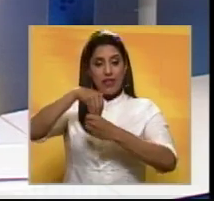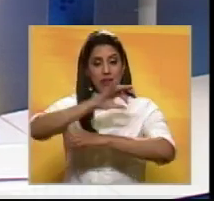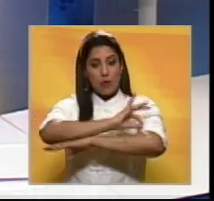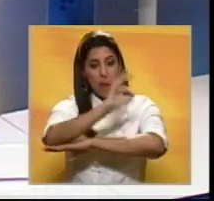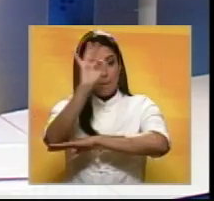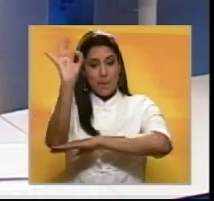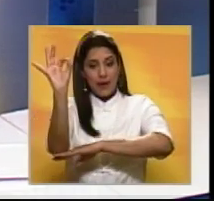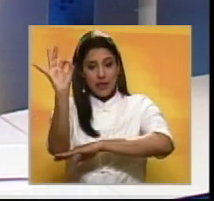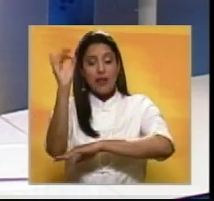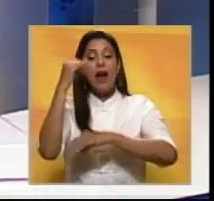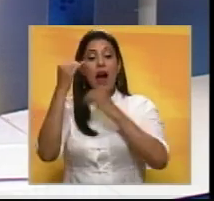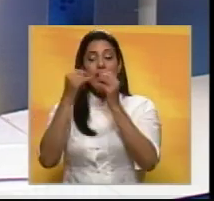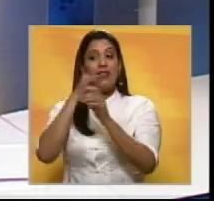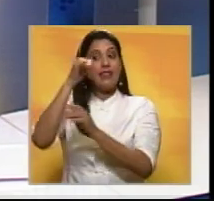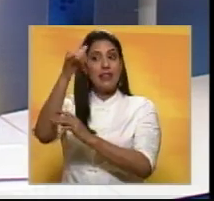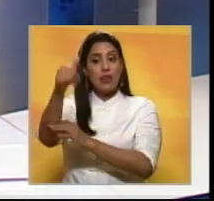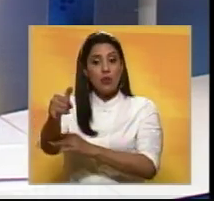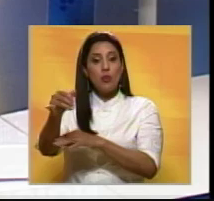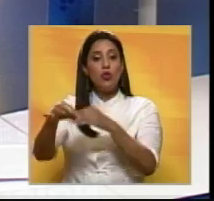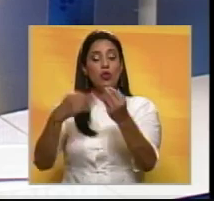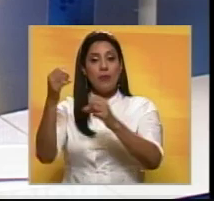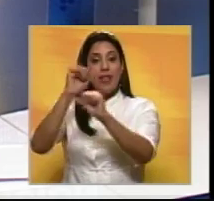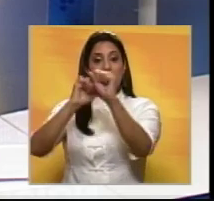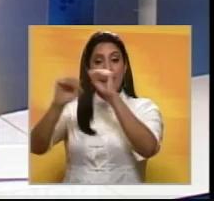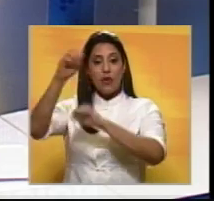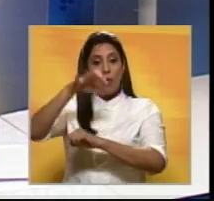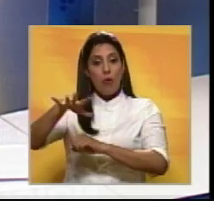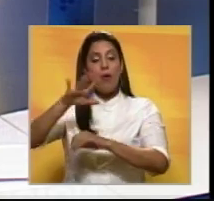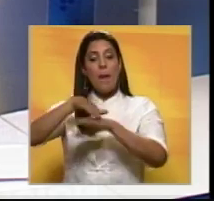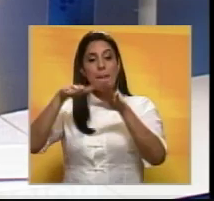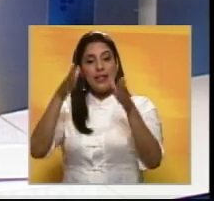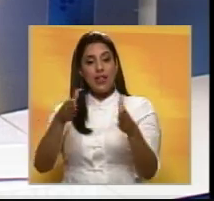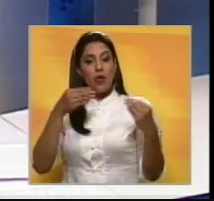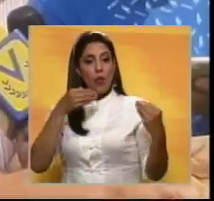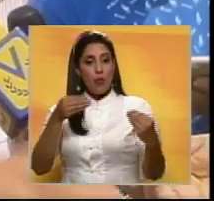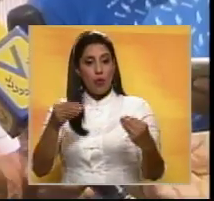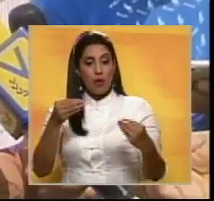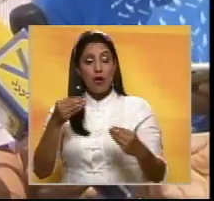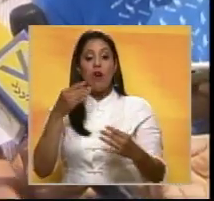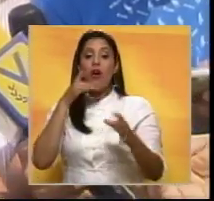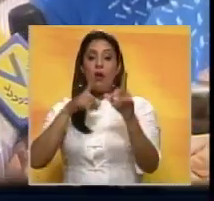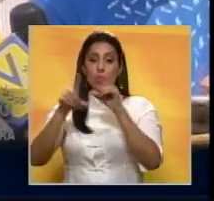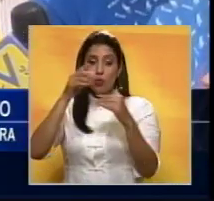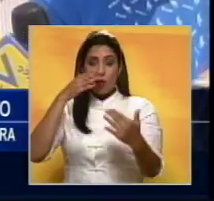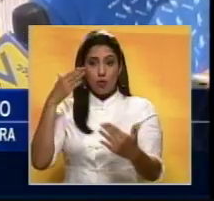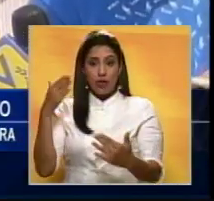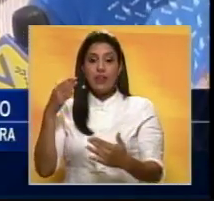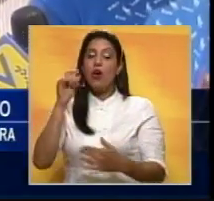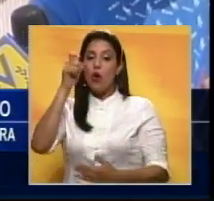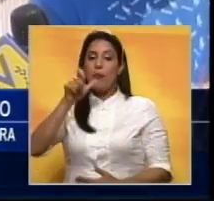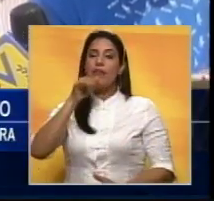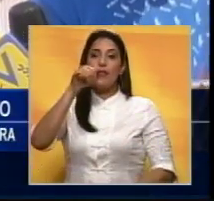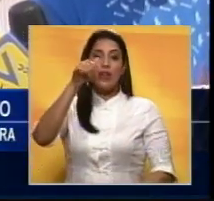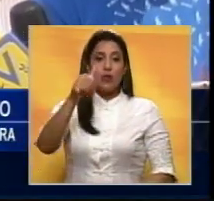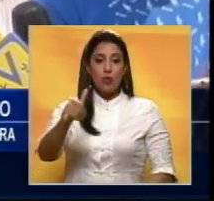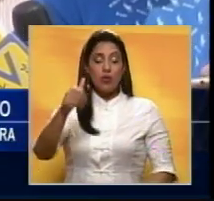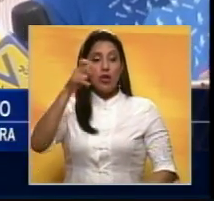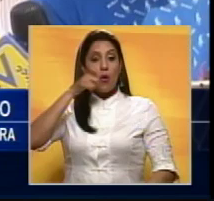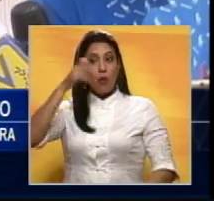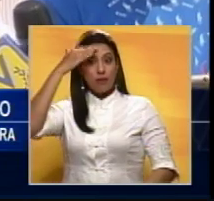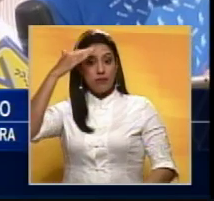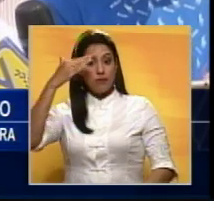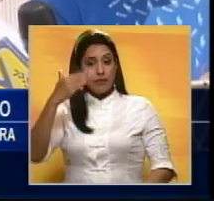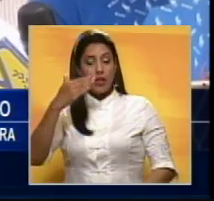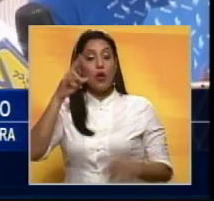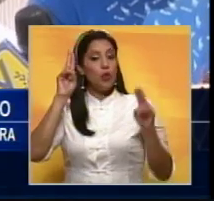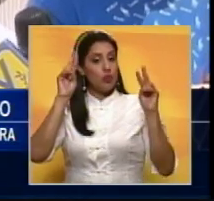Barquisimeto. Manifestó que denunciará el hecho ante la Defensoría del Pueblo y el Ministerio Público. A través de su cuenta en Twitter, Falcón denunció que la Guardia